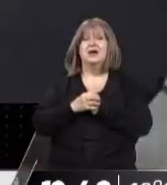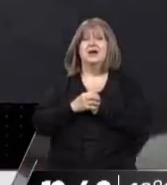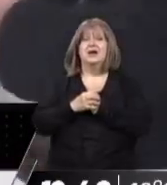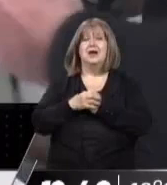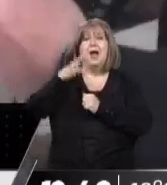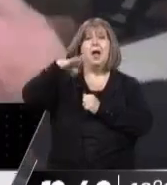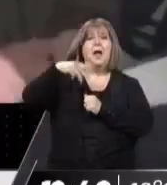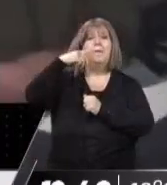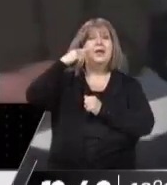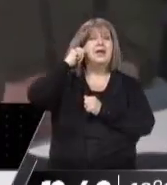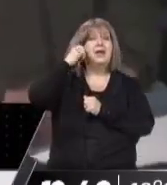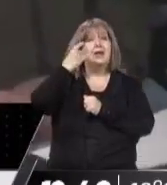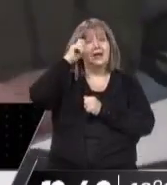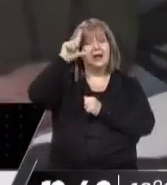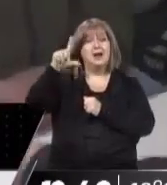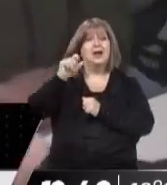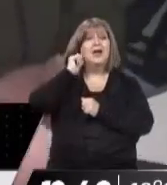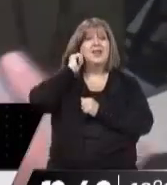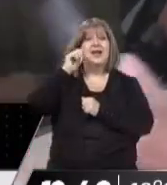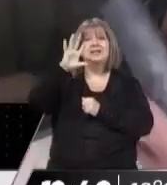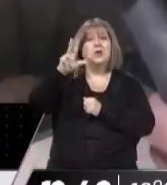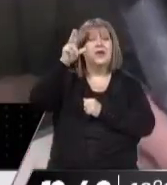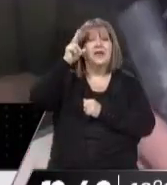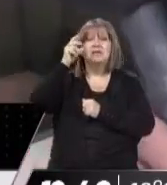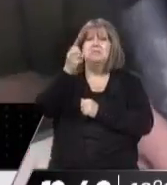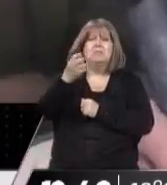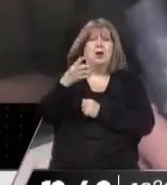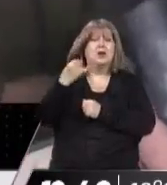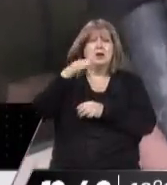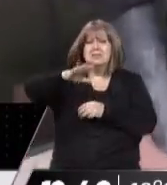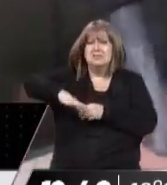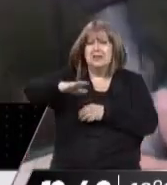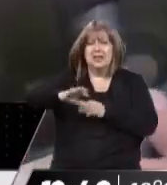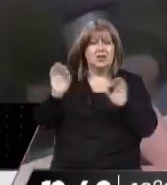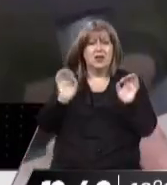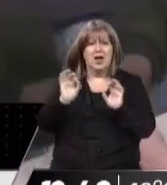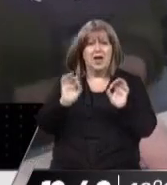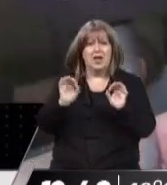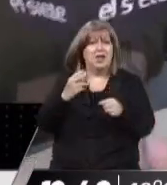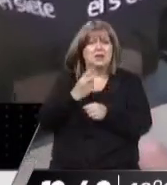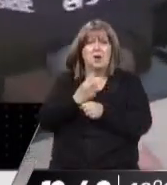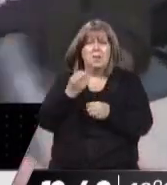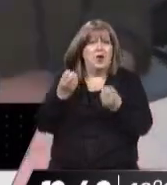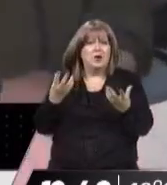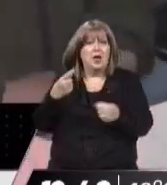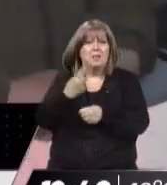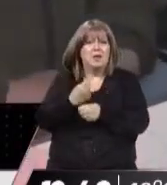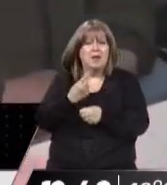Barbosa. ¿Cuántos años, Miguel? 58 años. ¿Qué pasó en la vida que no pudiste aprender de niño? ¿No pudiste ir a la escuela? ¿Tuviste que